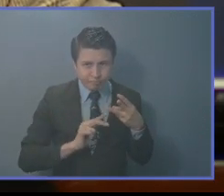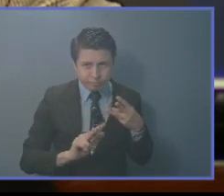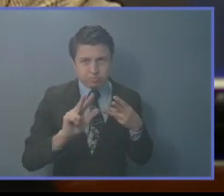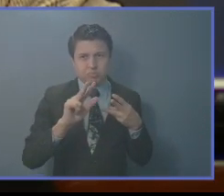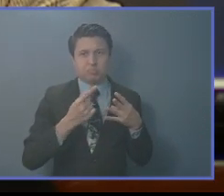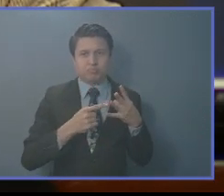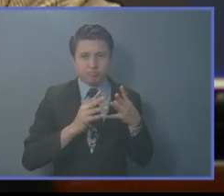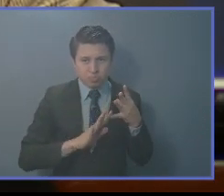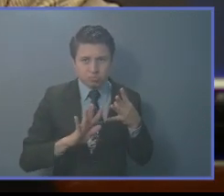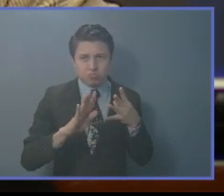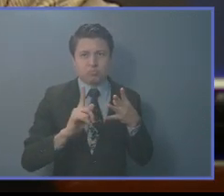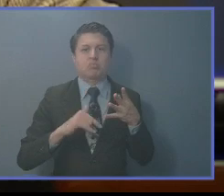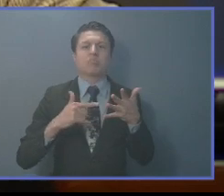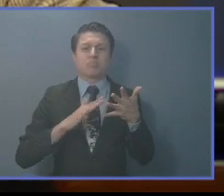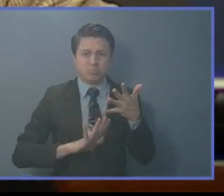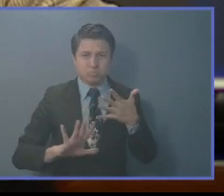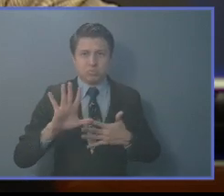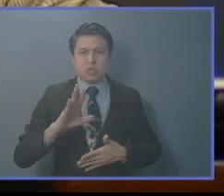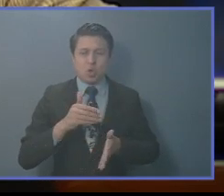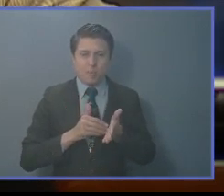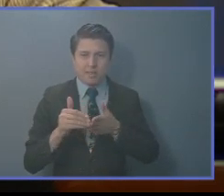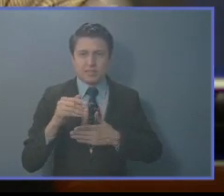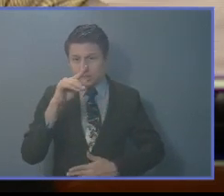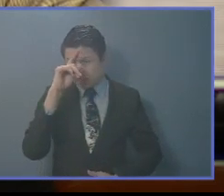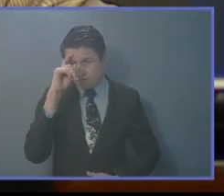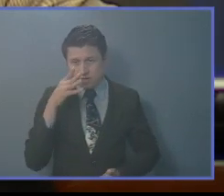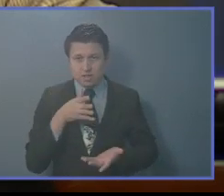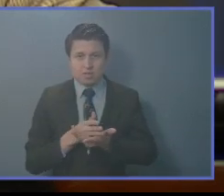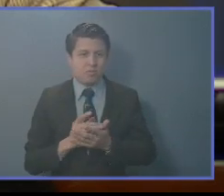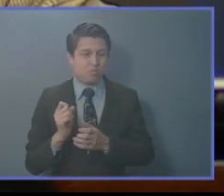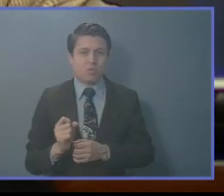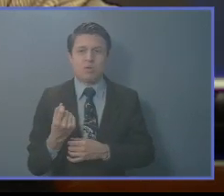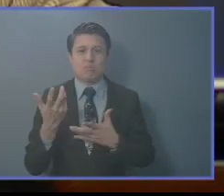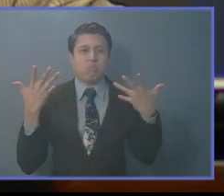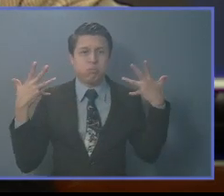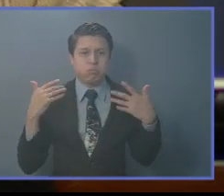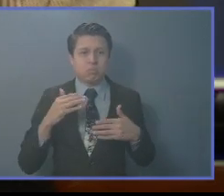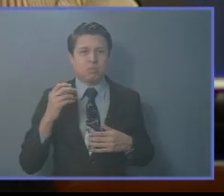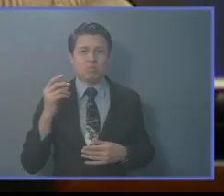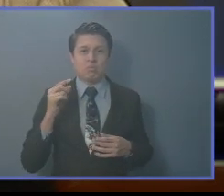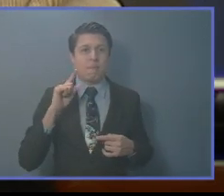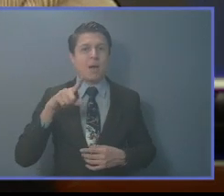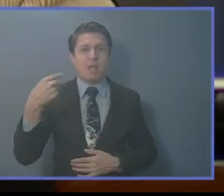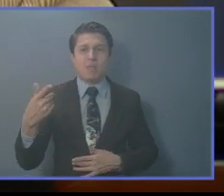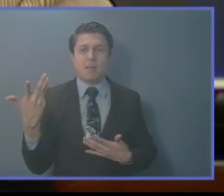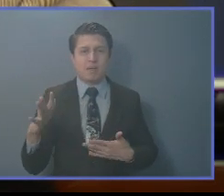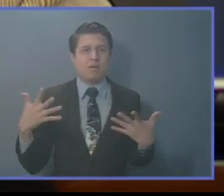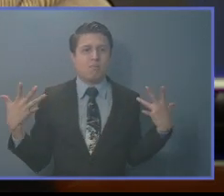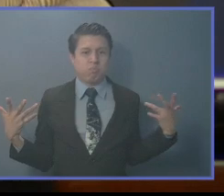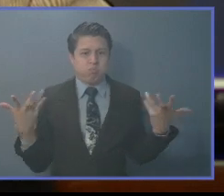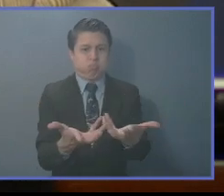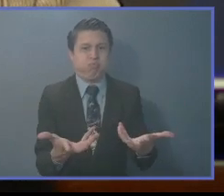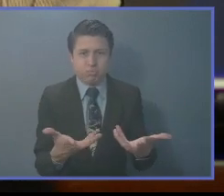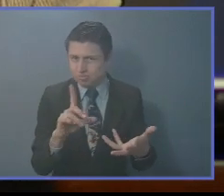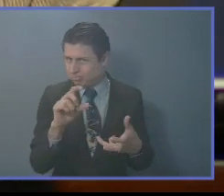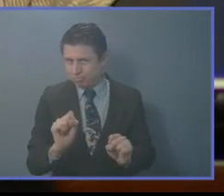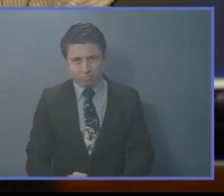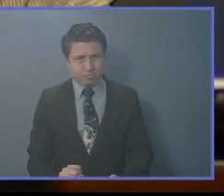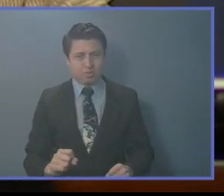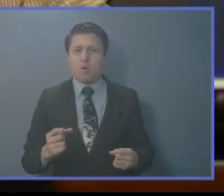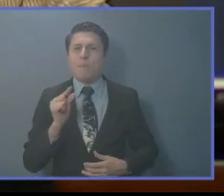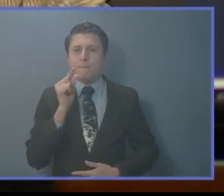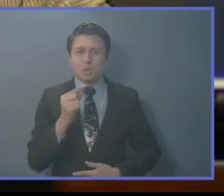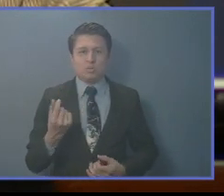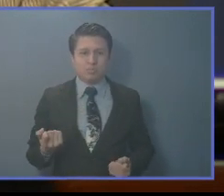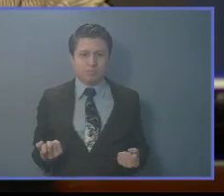escrito que impliquen la concentración o acumulación de personas para registrar dicha información. 2. Organizar el trabajo de manera